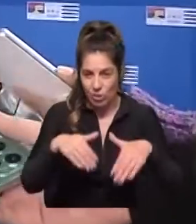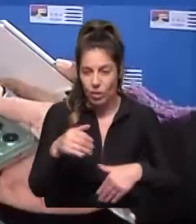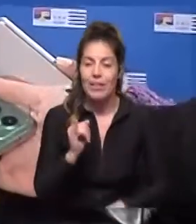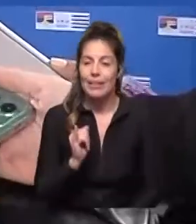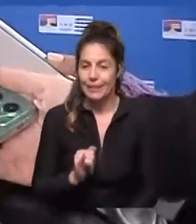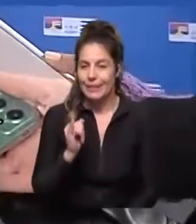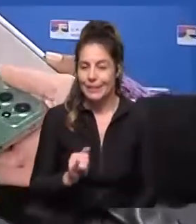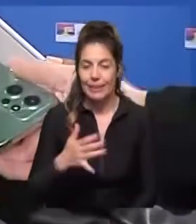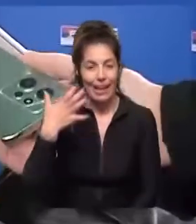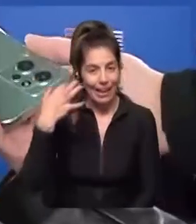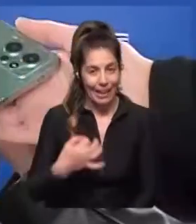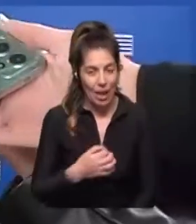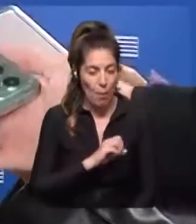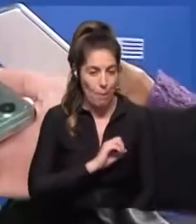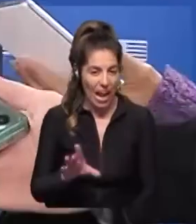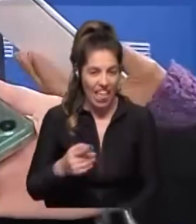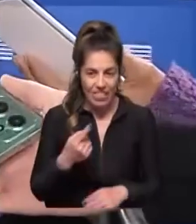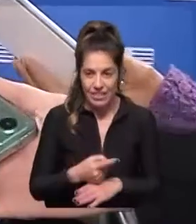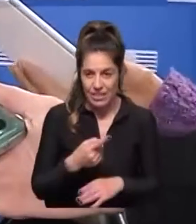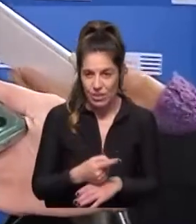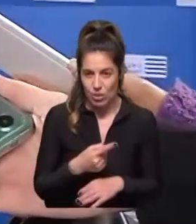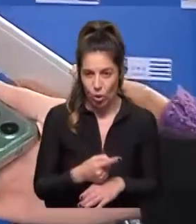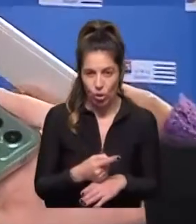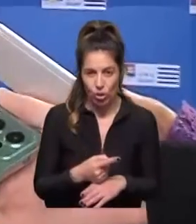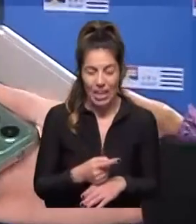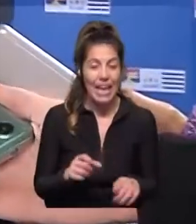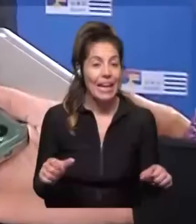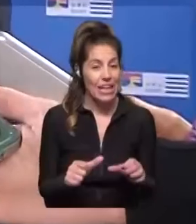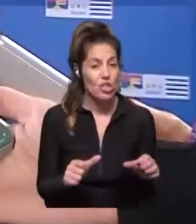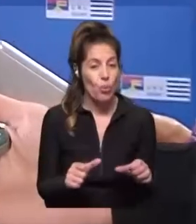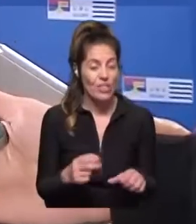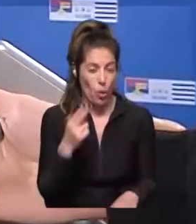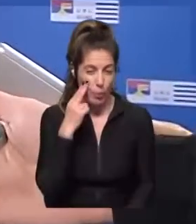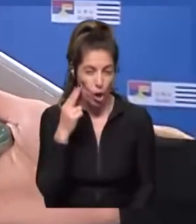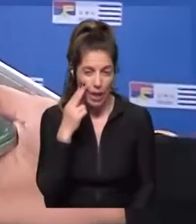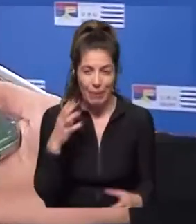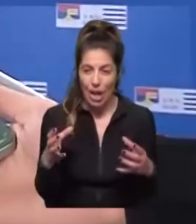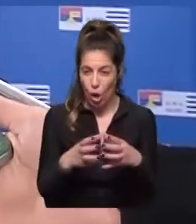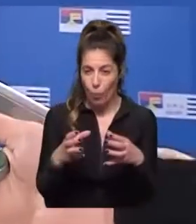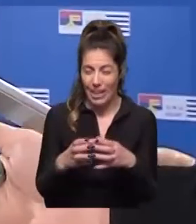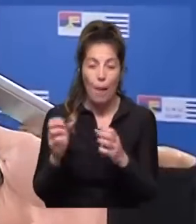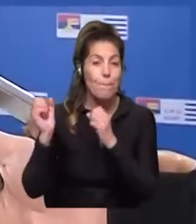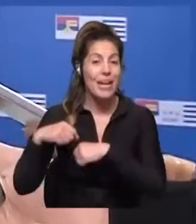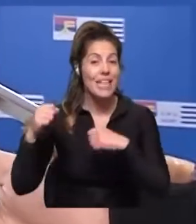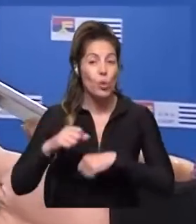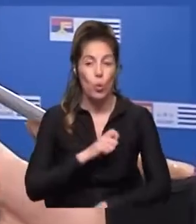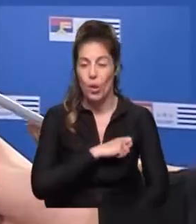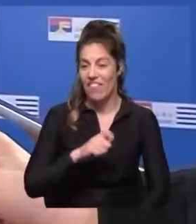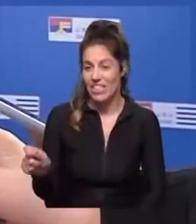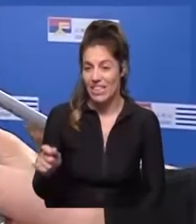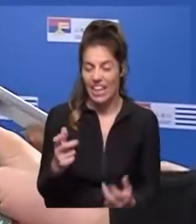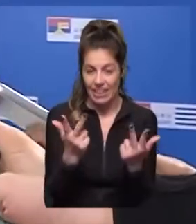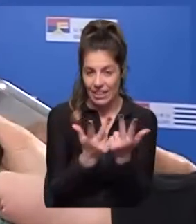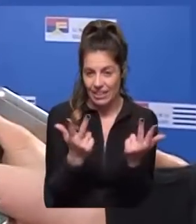que es un mal una mala decisión que va a afectar a las comunidades O sea a paysandú a lavalleja 33